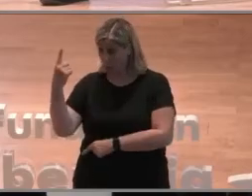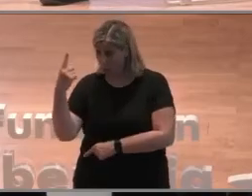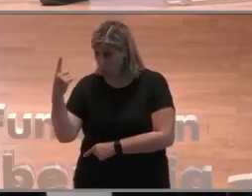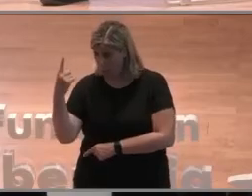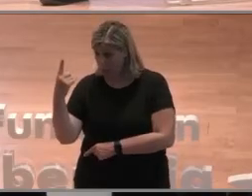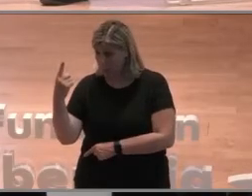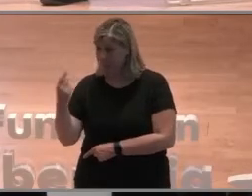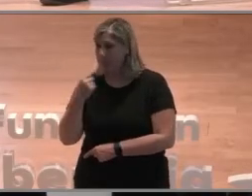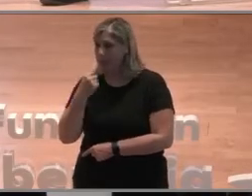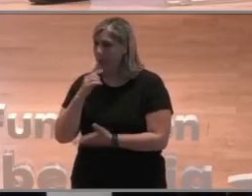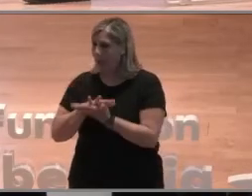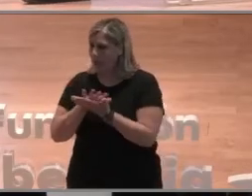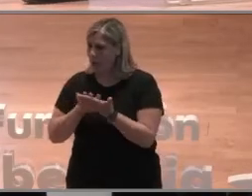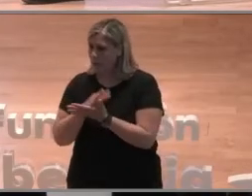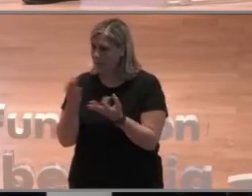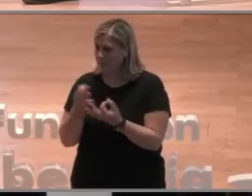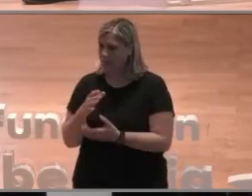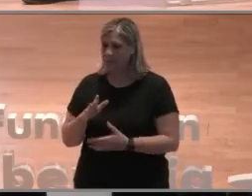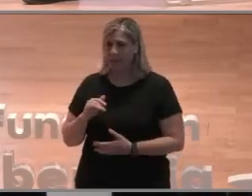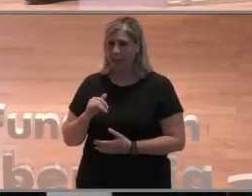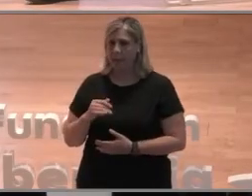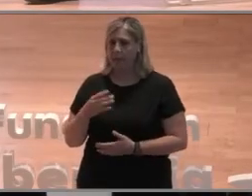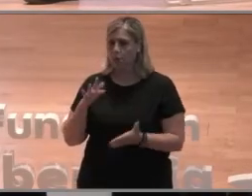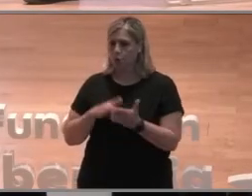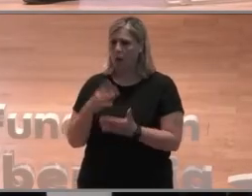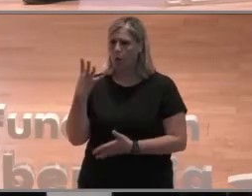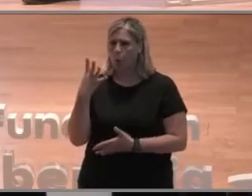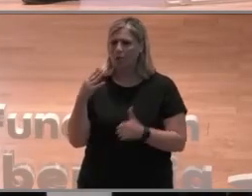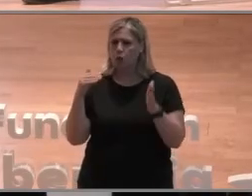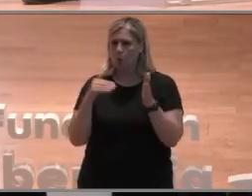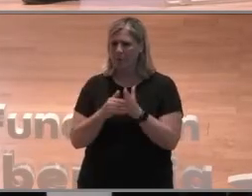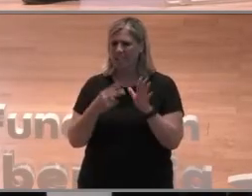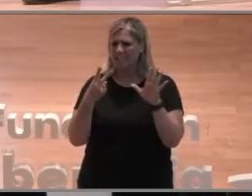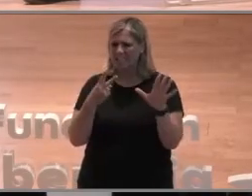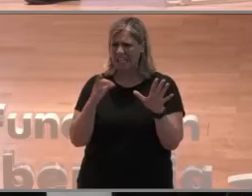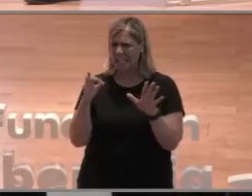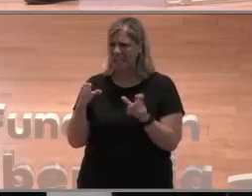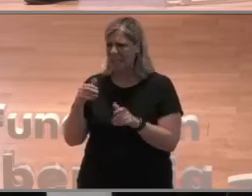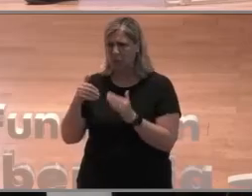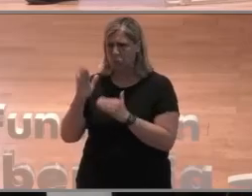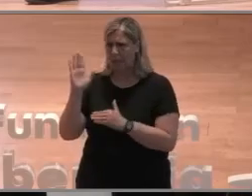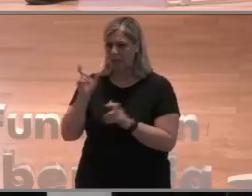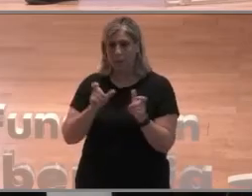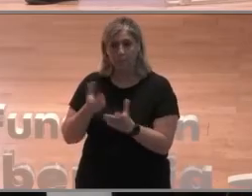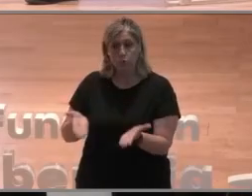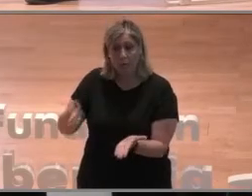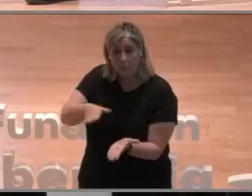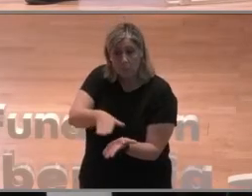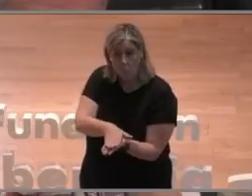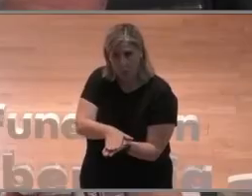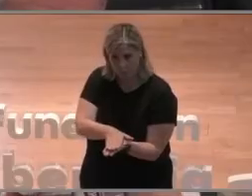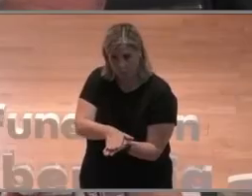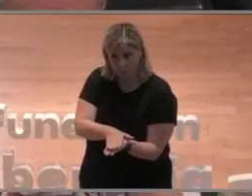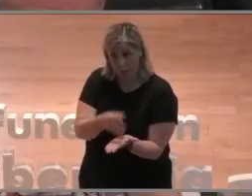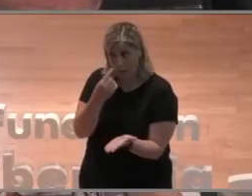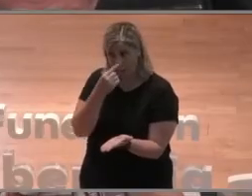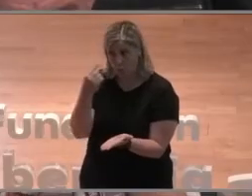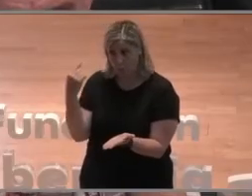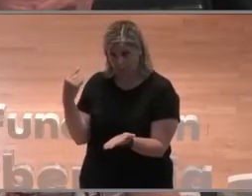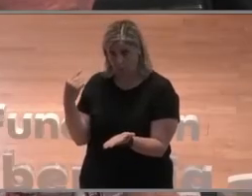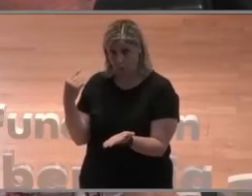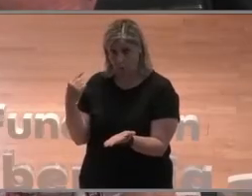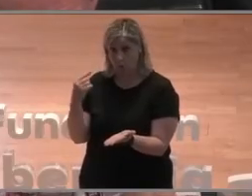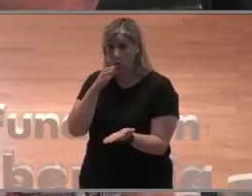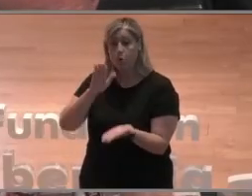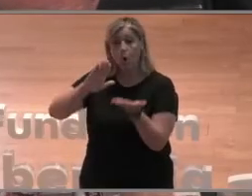en la que hacían referencia que había habido 4.700 y pico fallecidos el año pasado por ola de